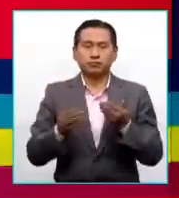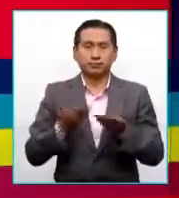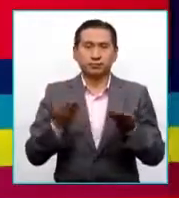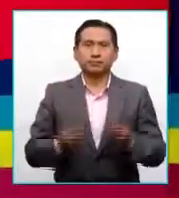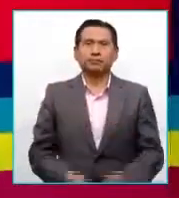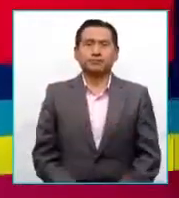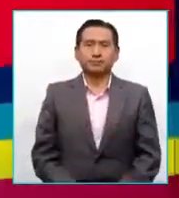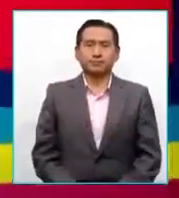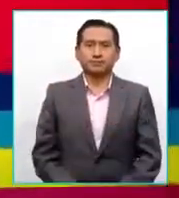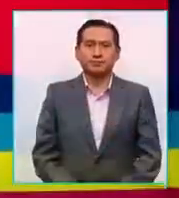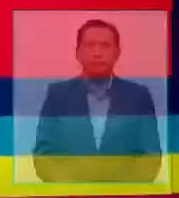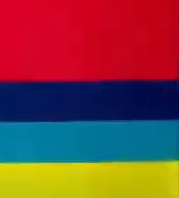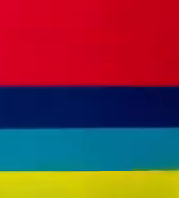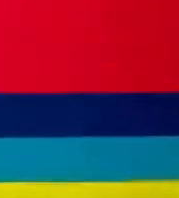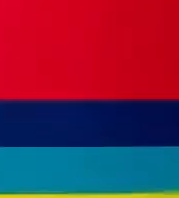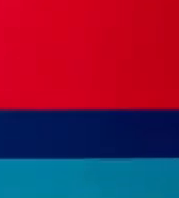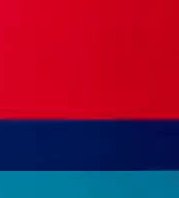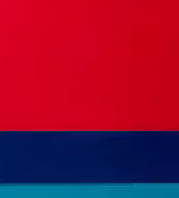gratuita.